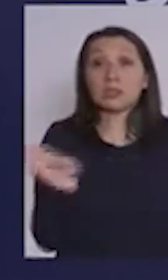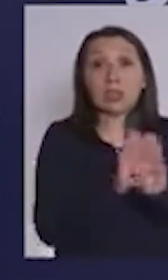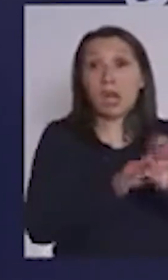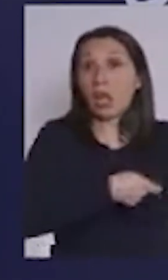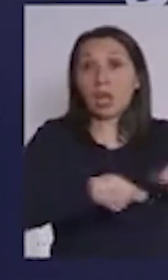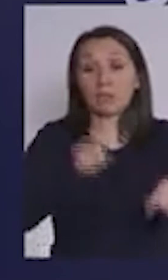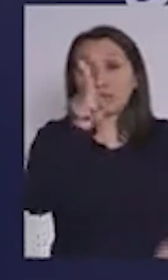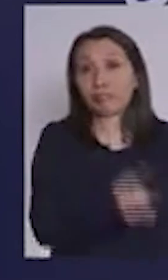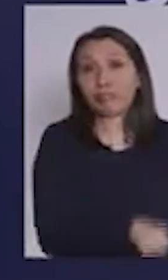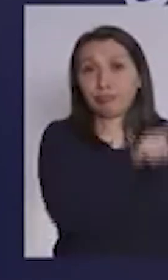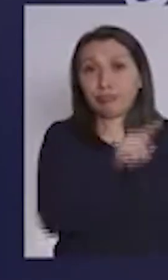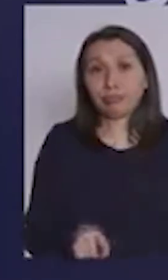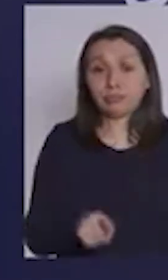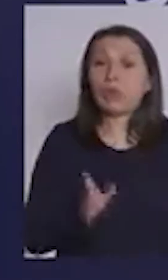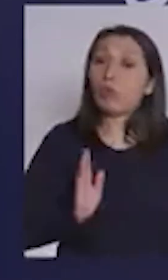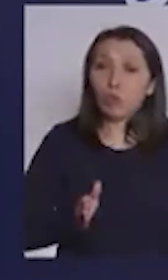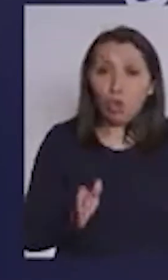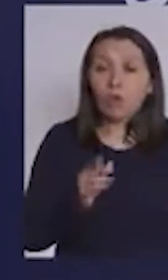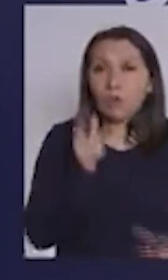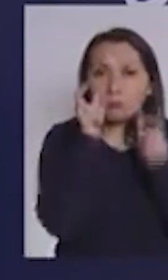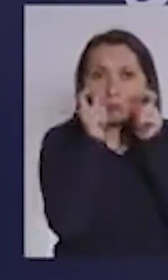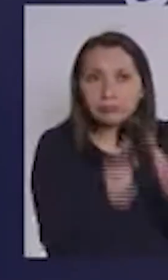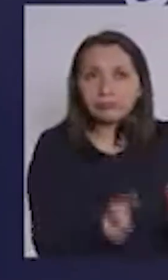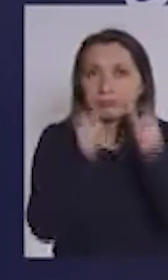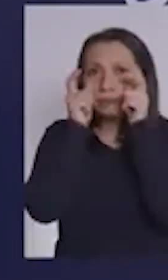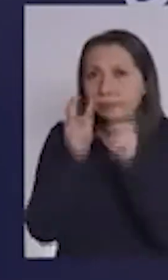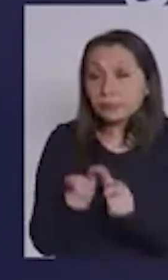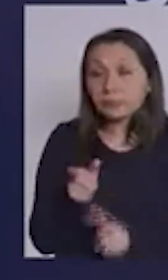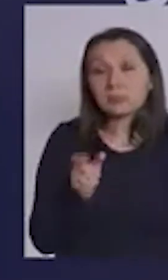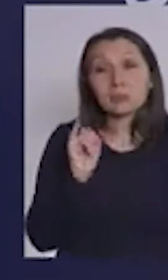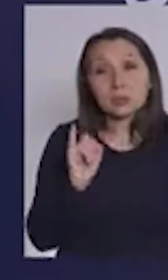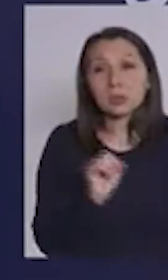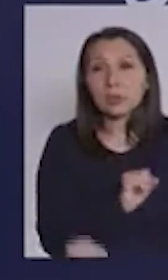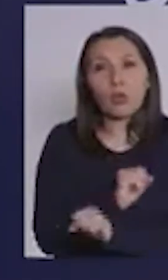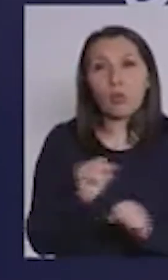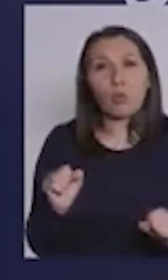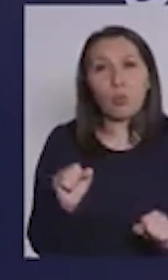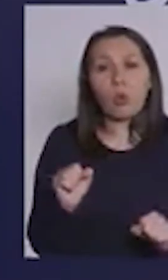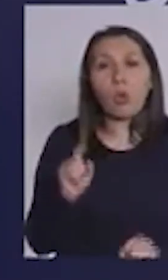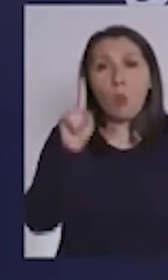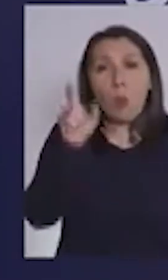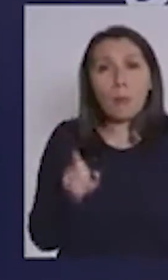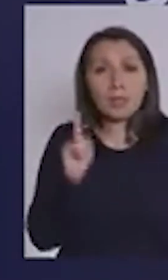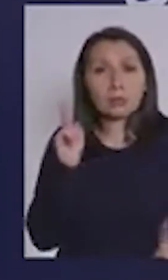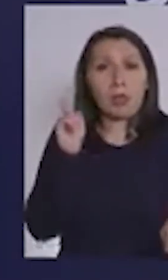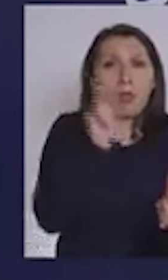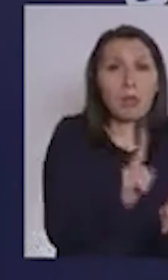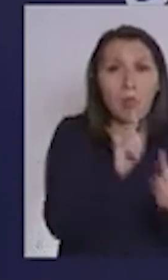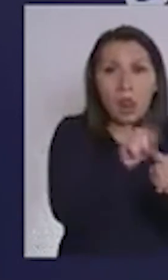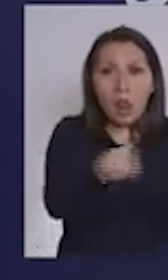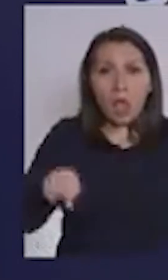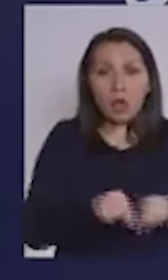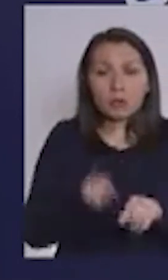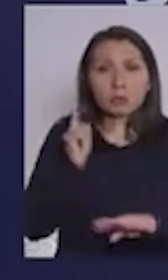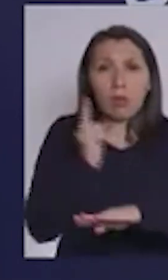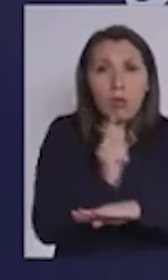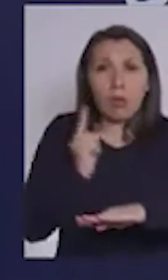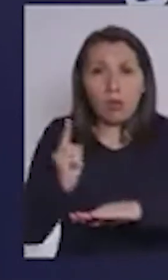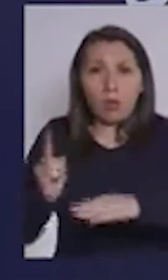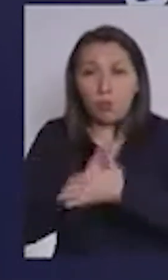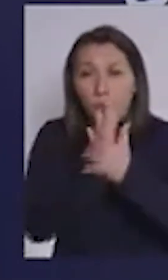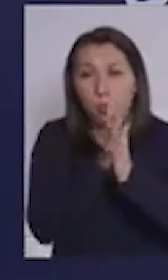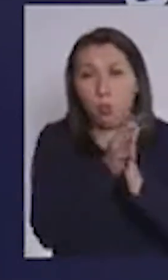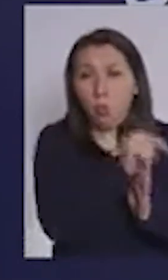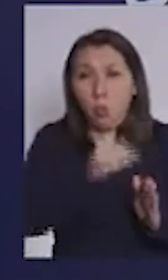vamos a seguir haciéndolo vamos a seguir fiscalizando lo que sí que no podemos tener un fiscalizador en cada tienda en cada esquina por lo tanto es fundamental